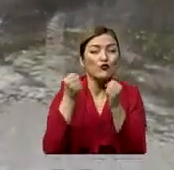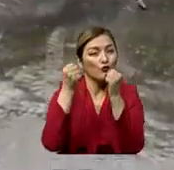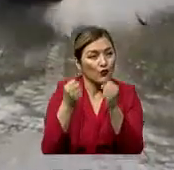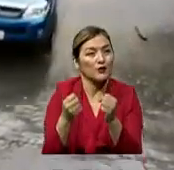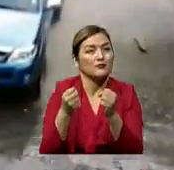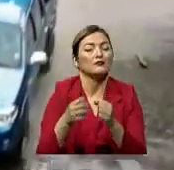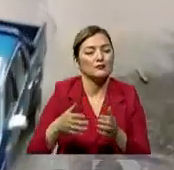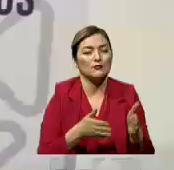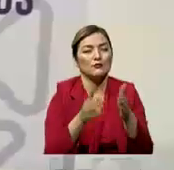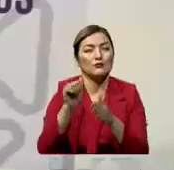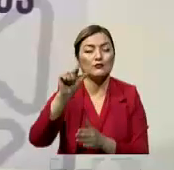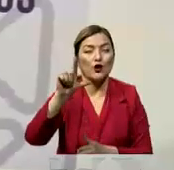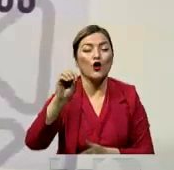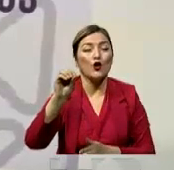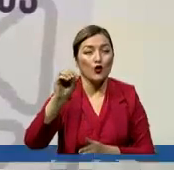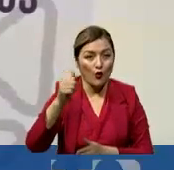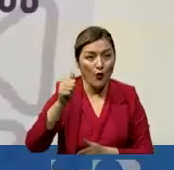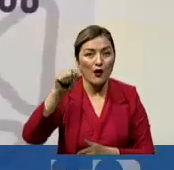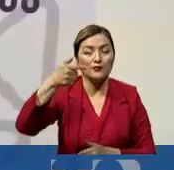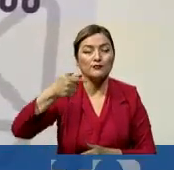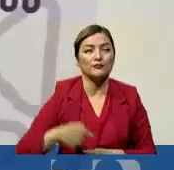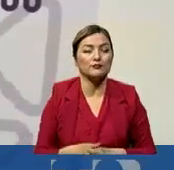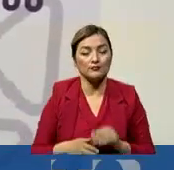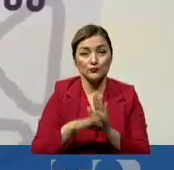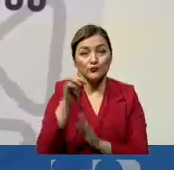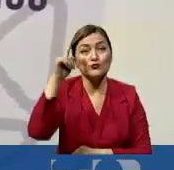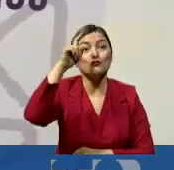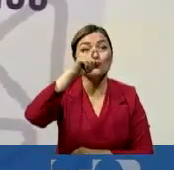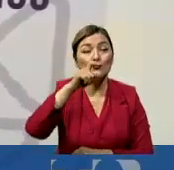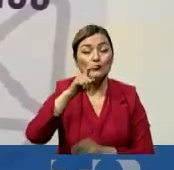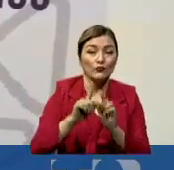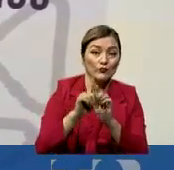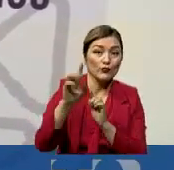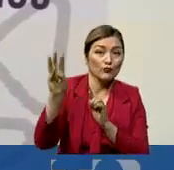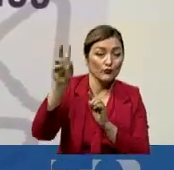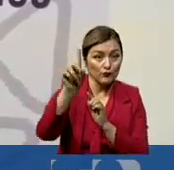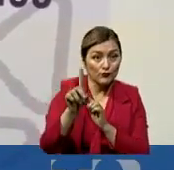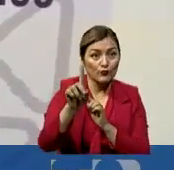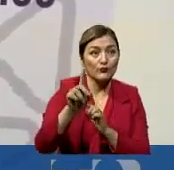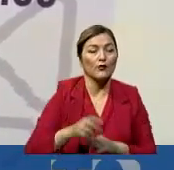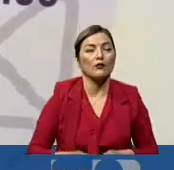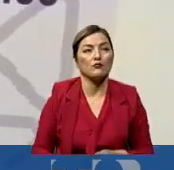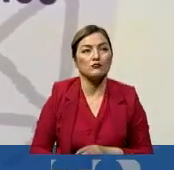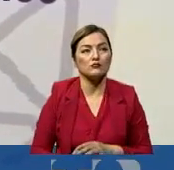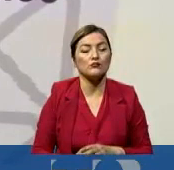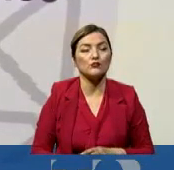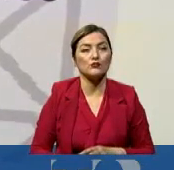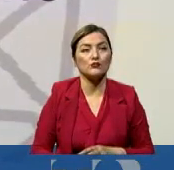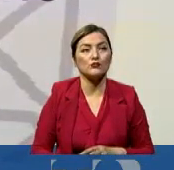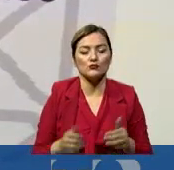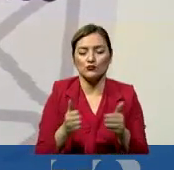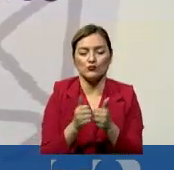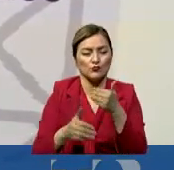proporciones en la vía Loax. De los cuales el más complicado se presentó en el kilómetro 61. Hemos desplegado todo nuestro